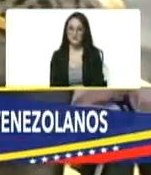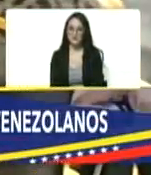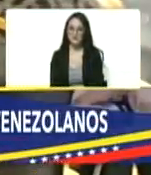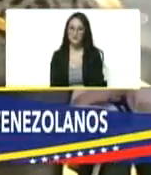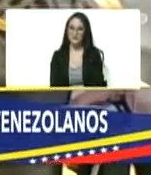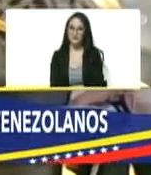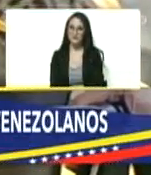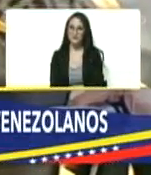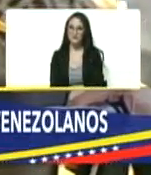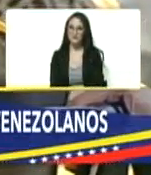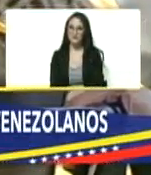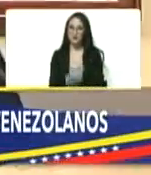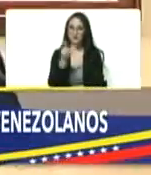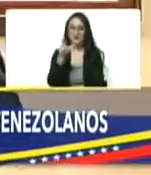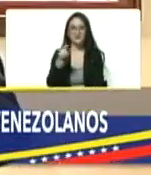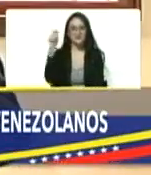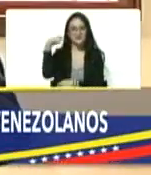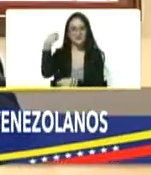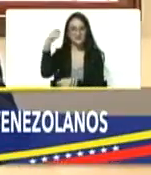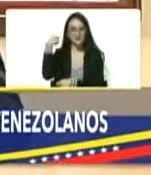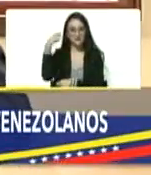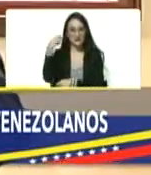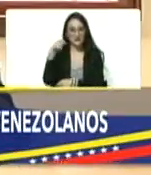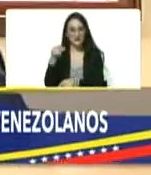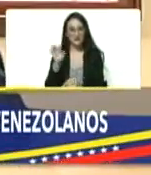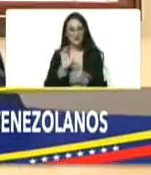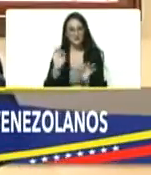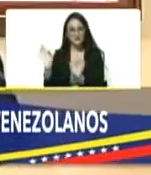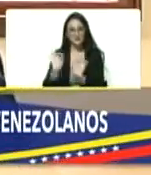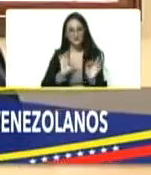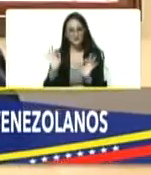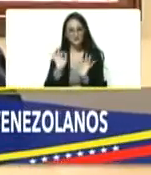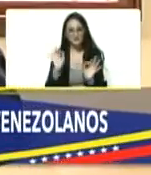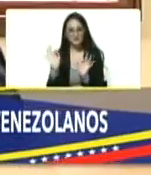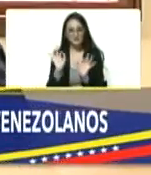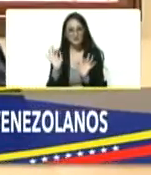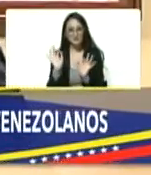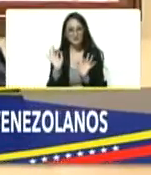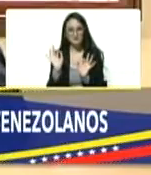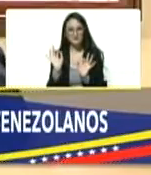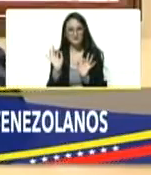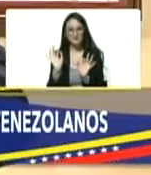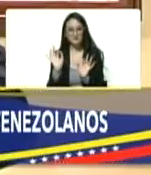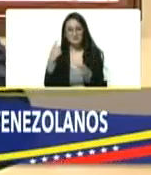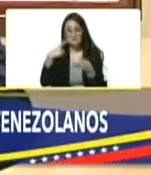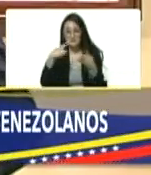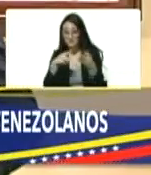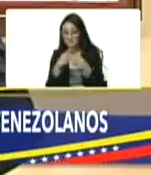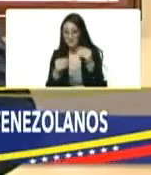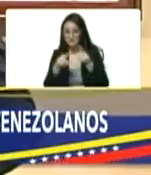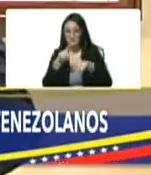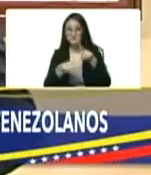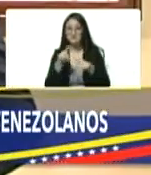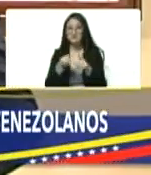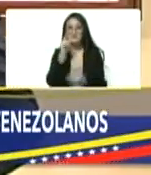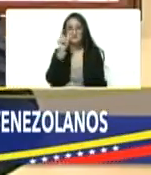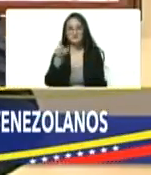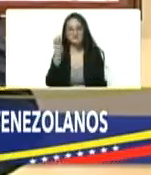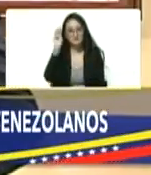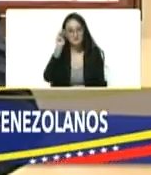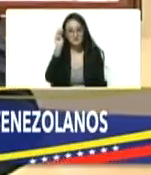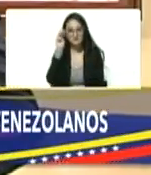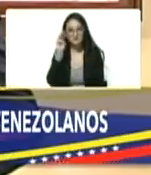al cineasta, dramaturgo, actor multifacético, nuestro gran